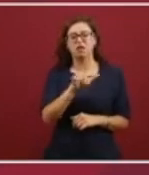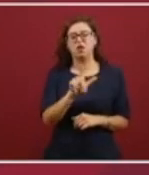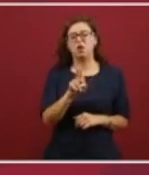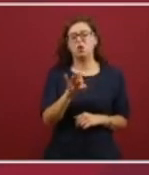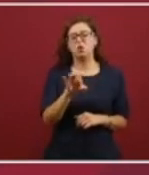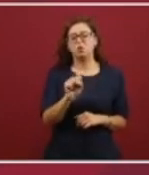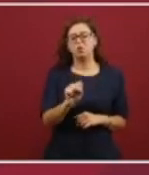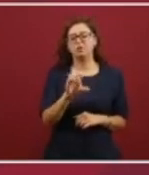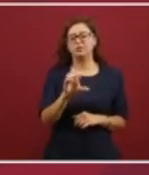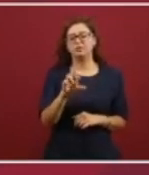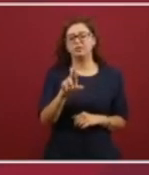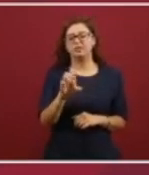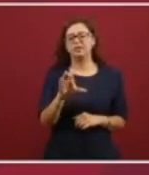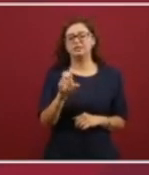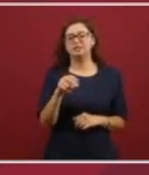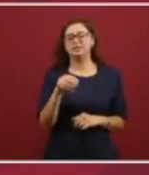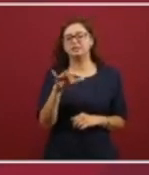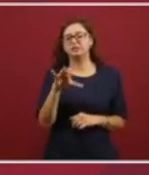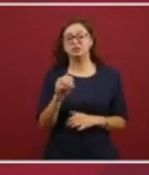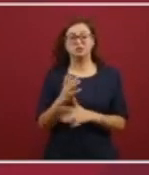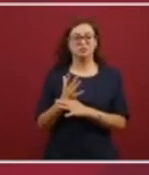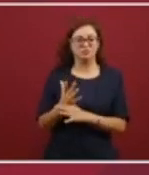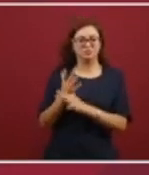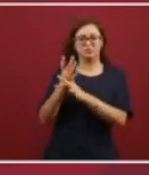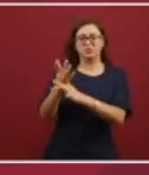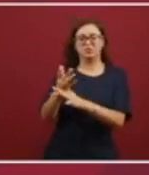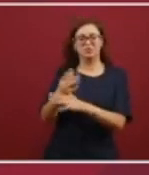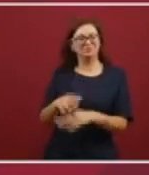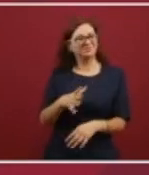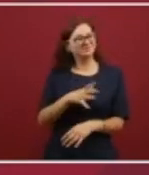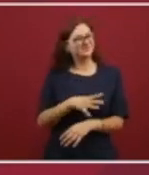que es algo increíble,